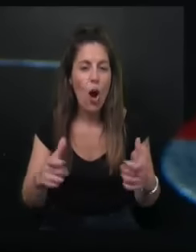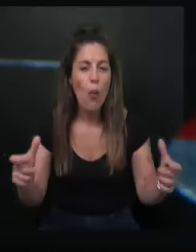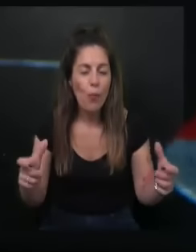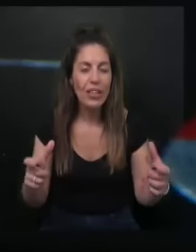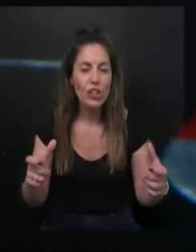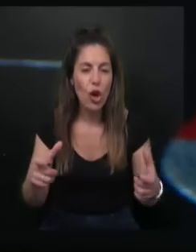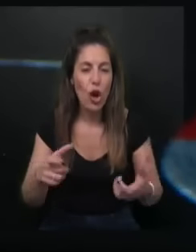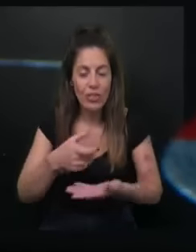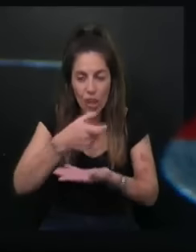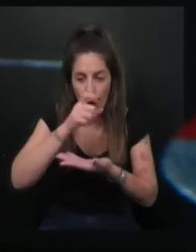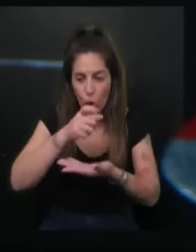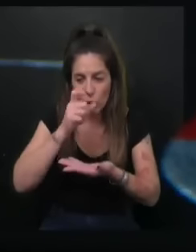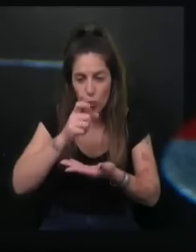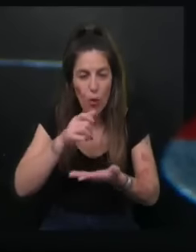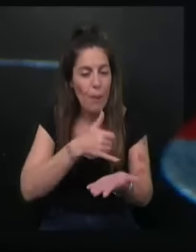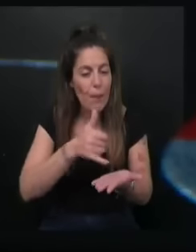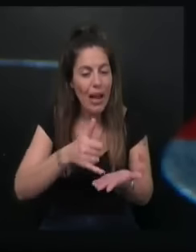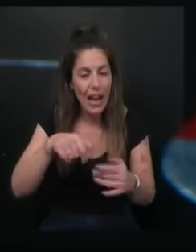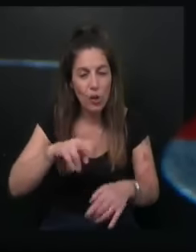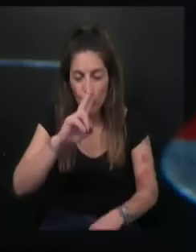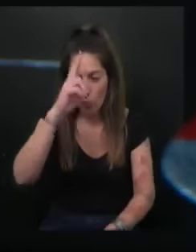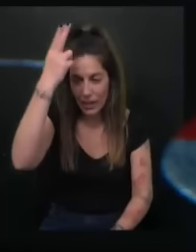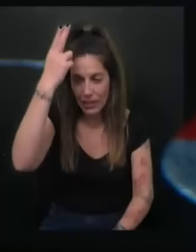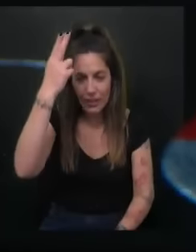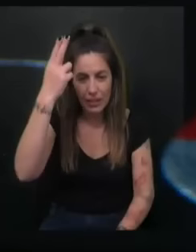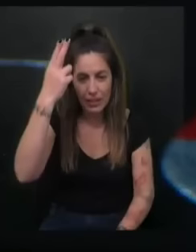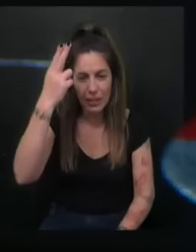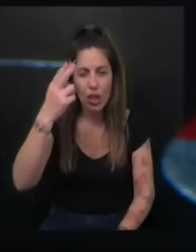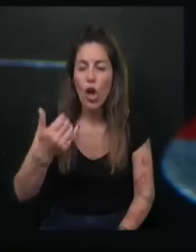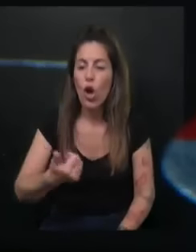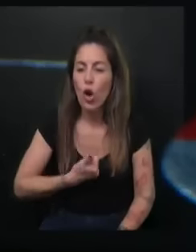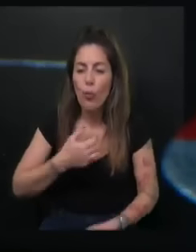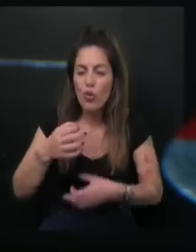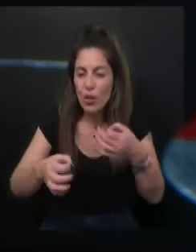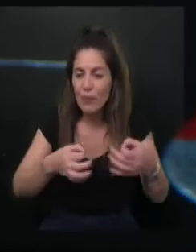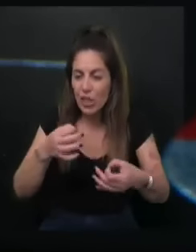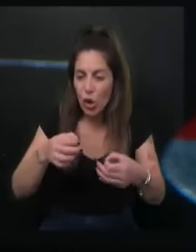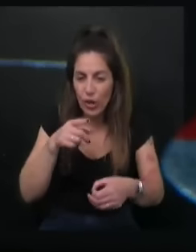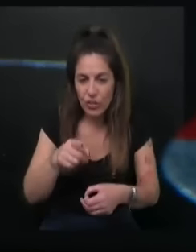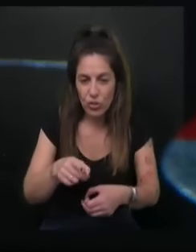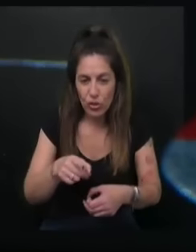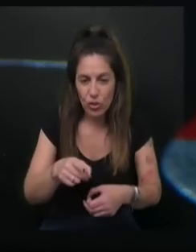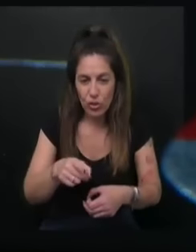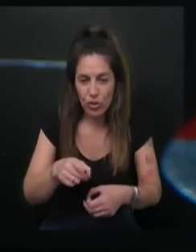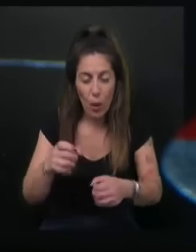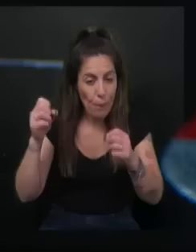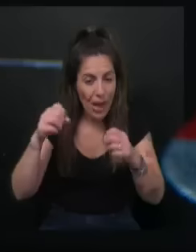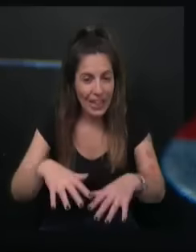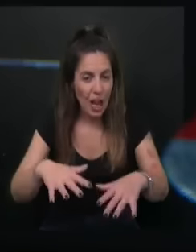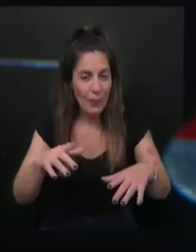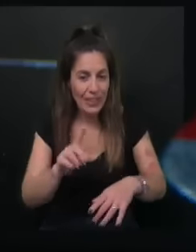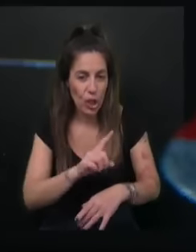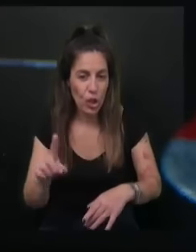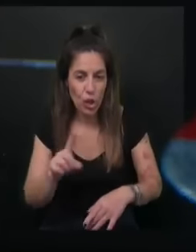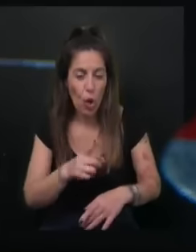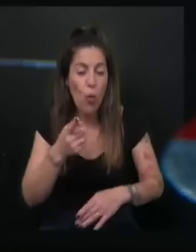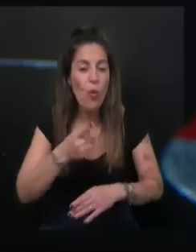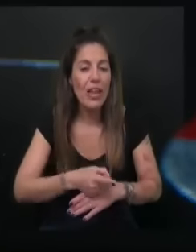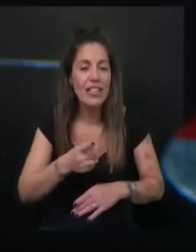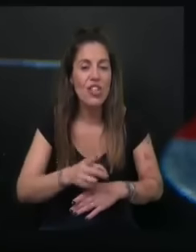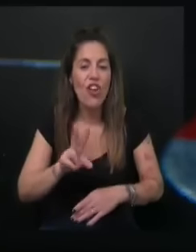de pasta base de cocaína en Uruguay Cómo se explicó eso mágicamente no fue una decisión